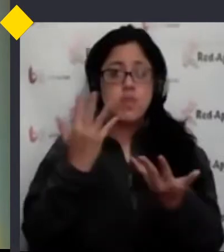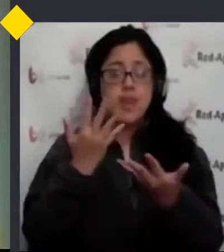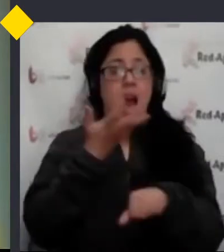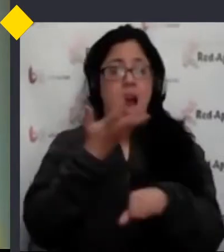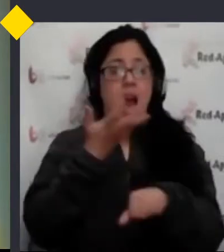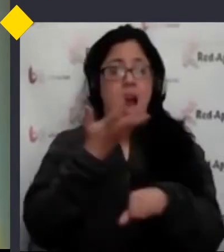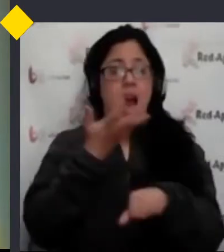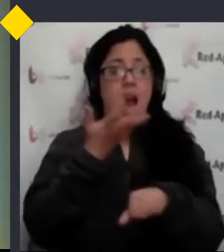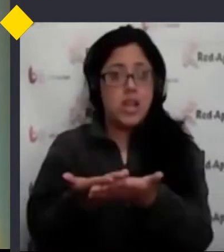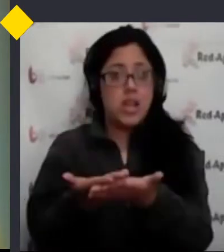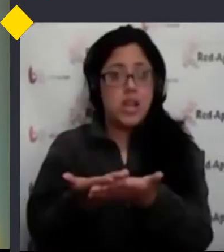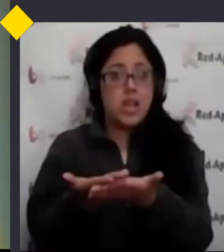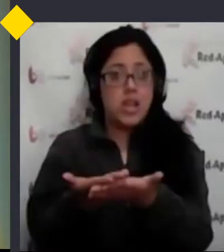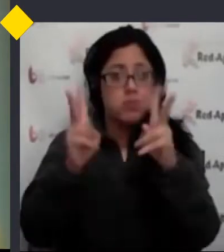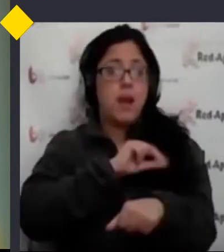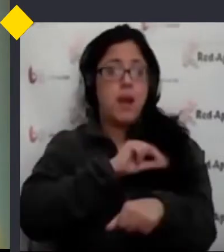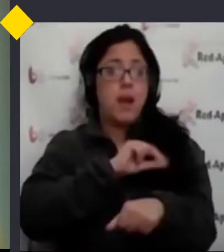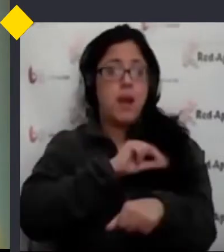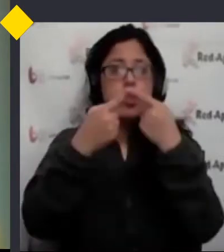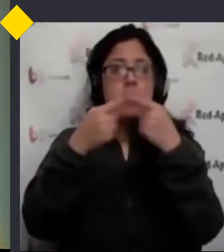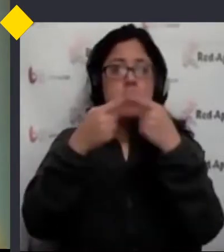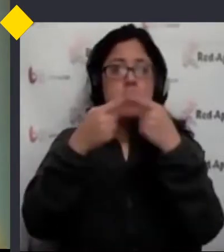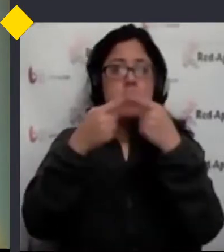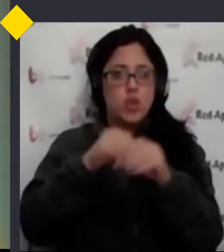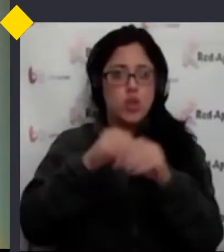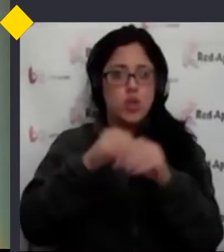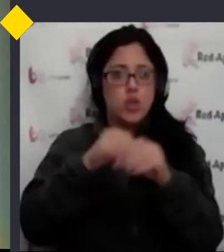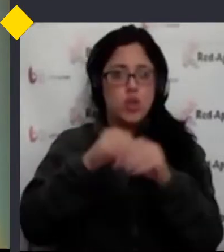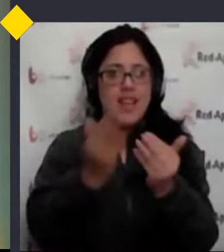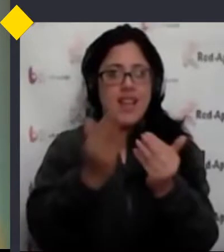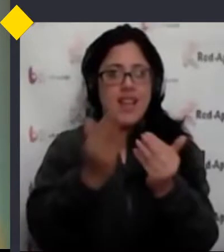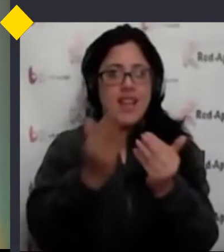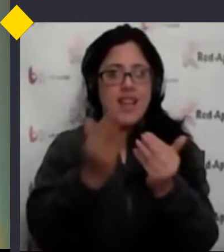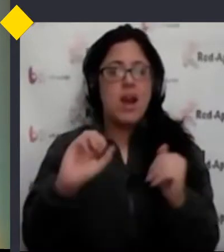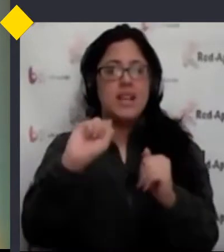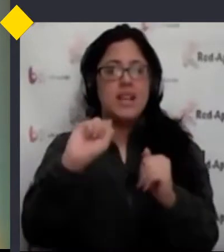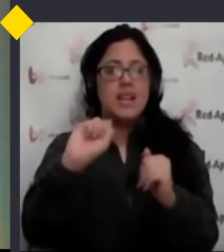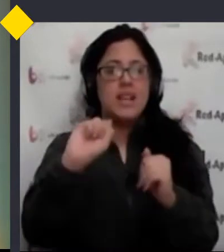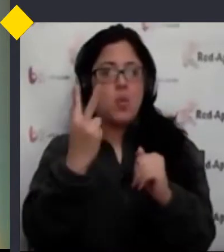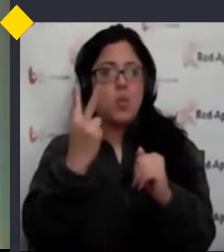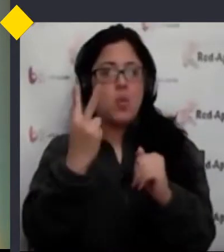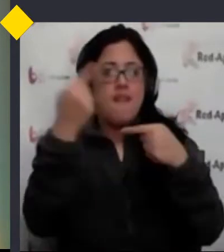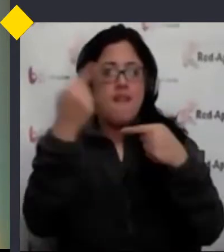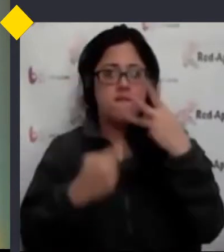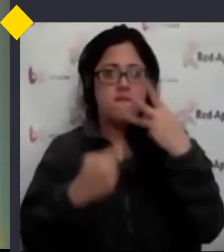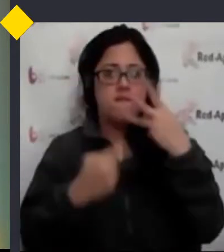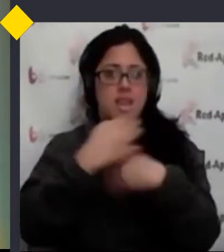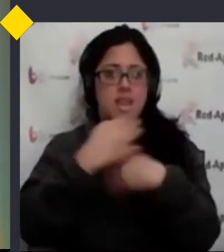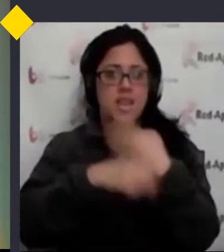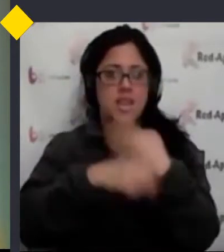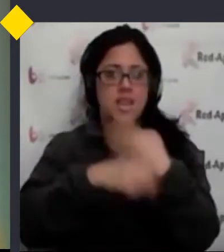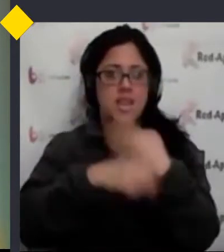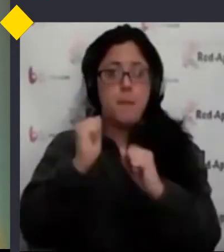para el Premio de Diversidad e Inclusión que entrega EY en su segunda versión este año. Las empresas deben postular